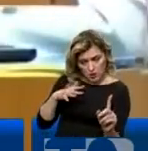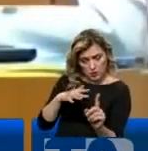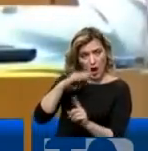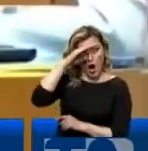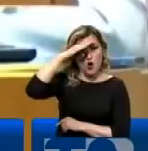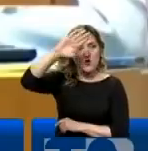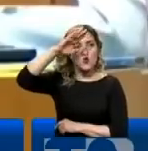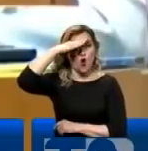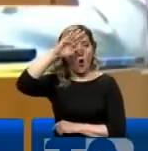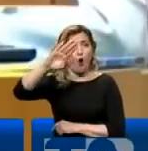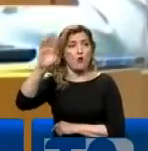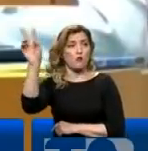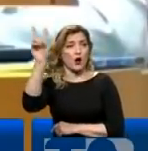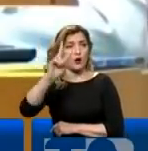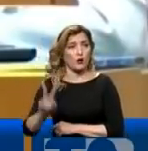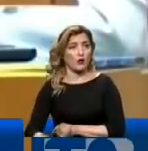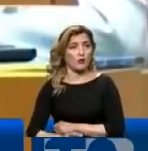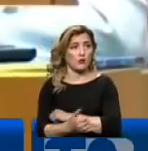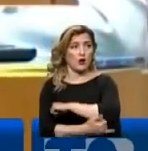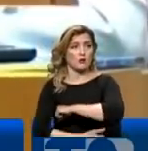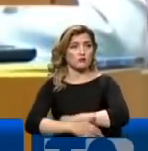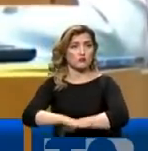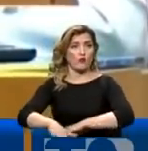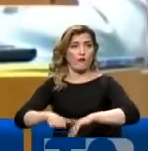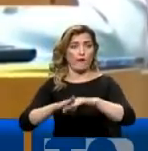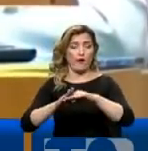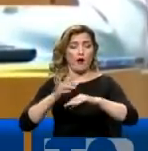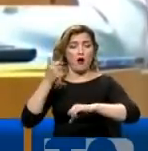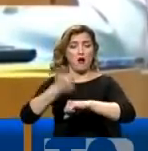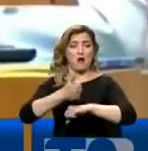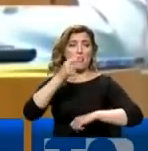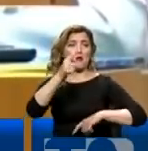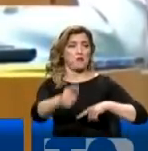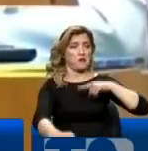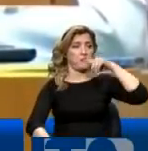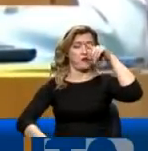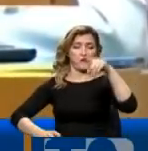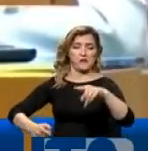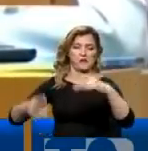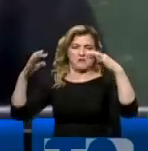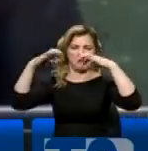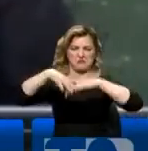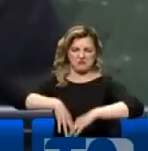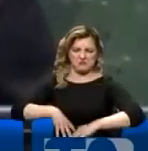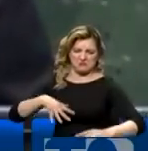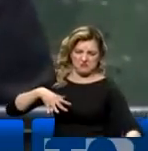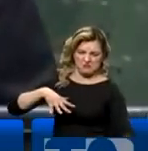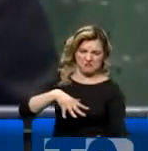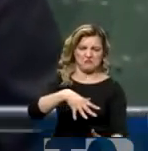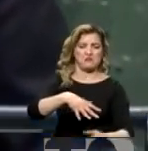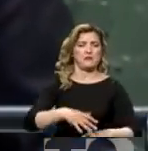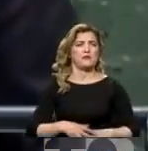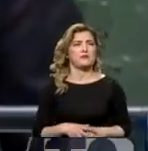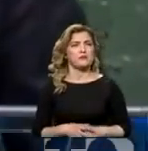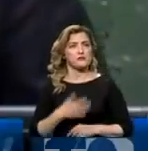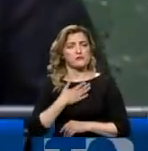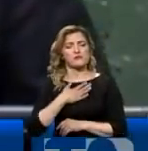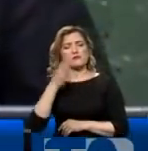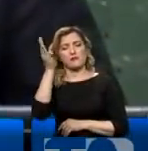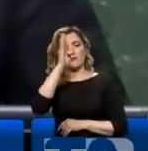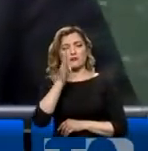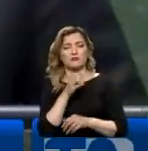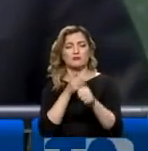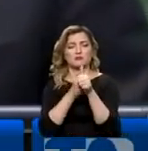Cuba y Venezuela, países a los que se refirió como dictaduras que deben ser derrotadas. Mi país estuvo muy cerca del